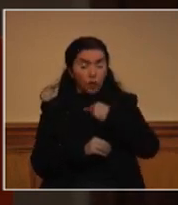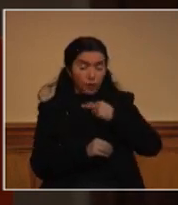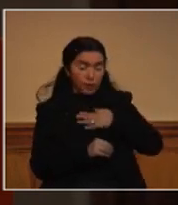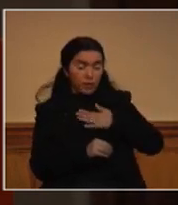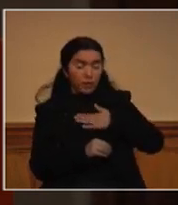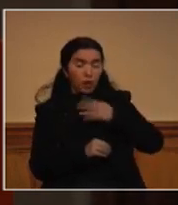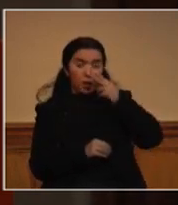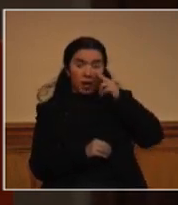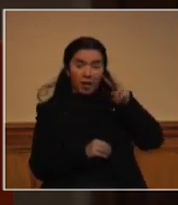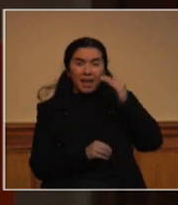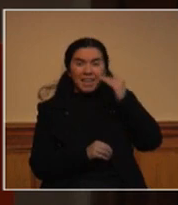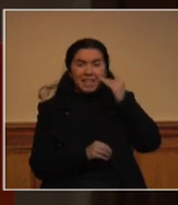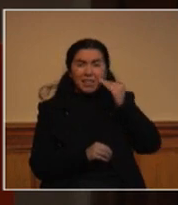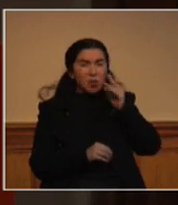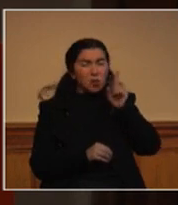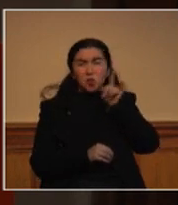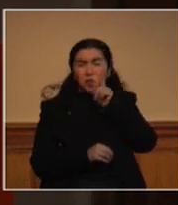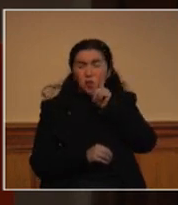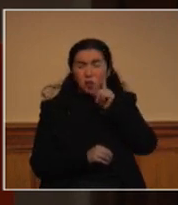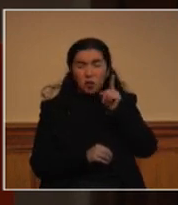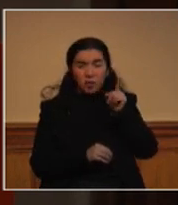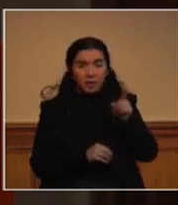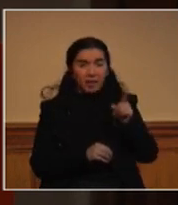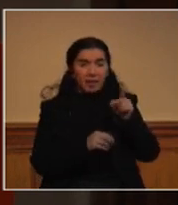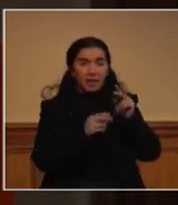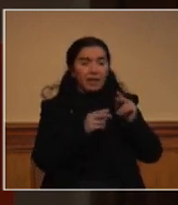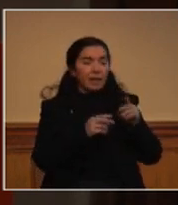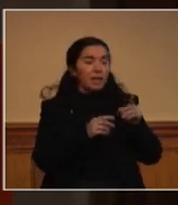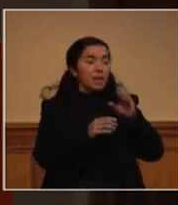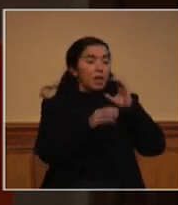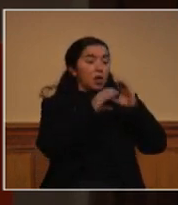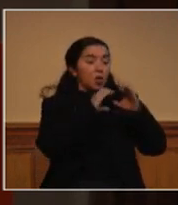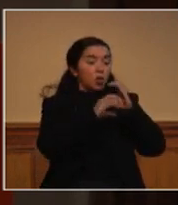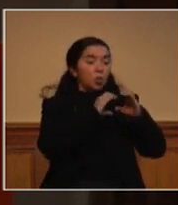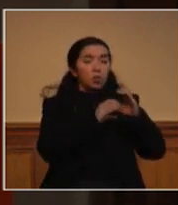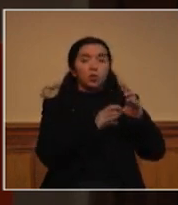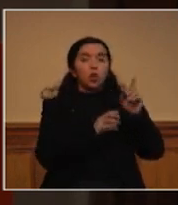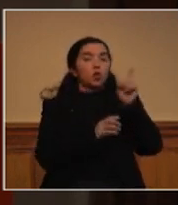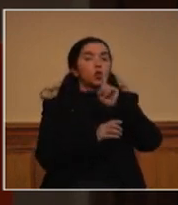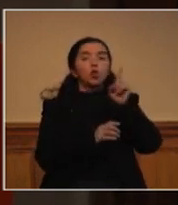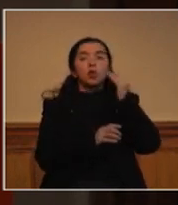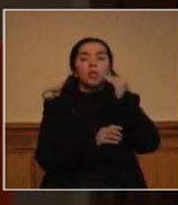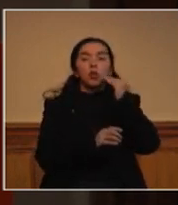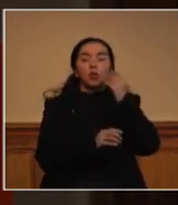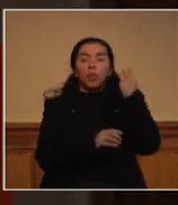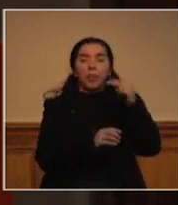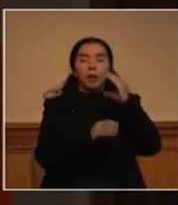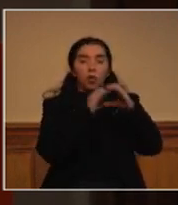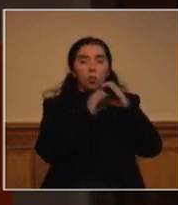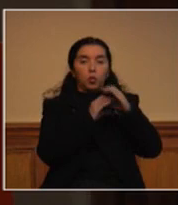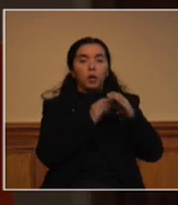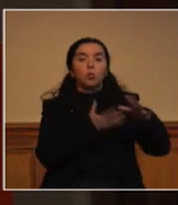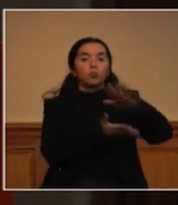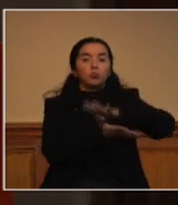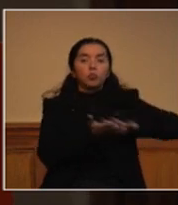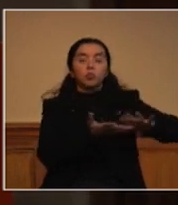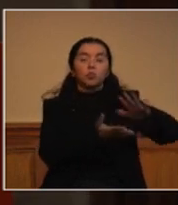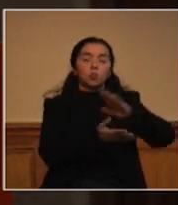De estos niños no tienen tratamiento de comunicación porque no son niños de comunicación. Era la situación que